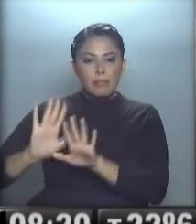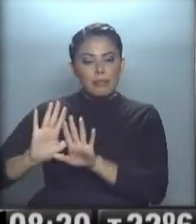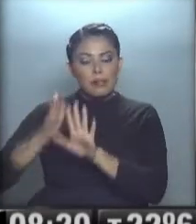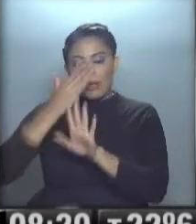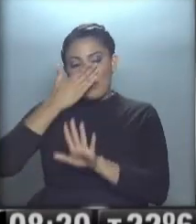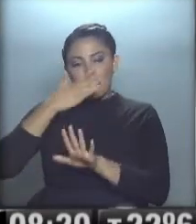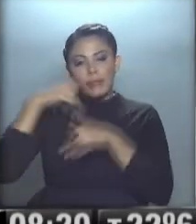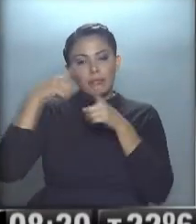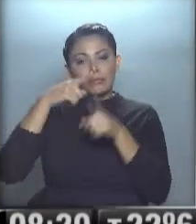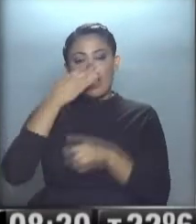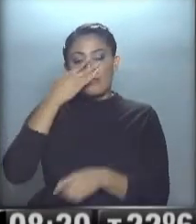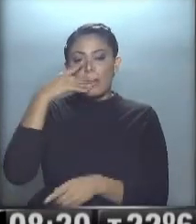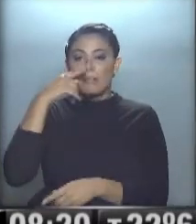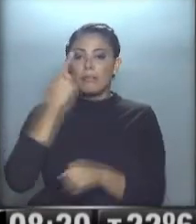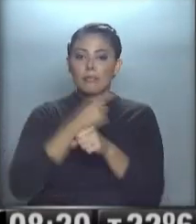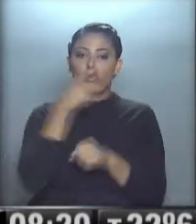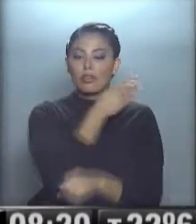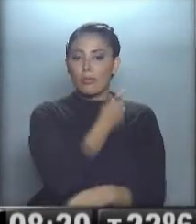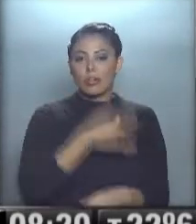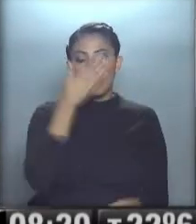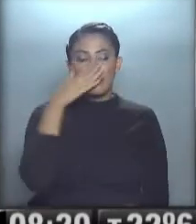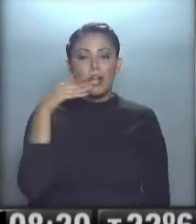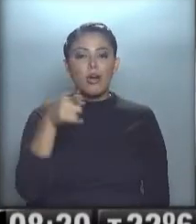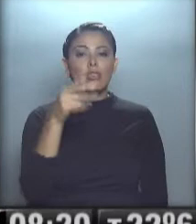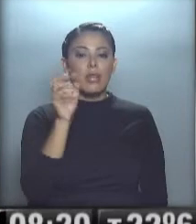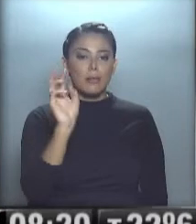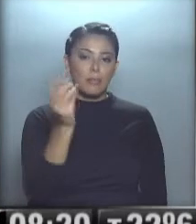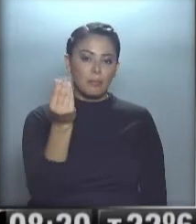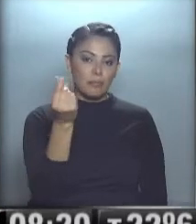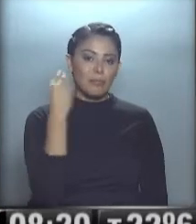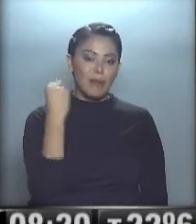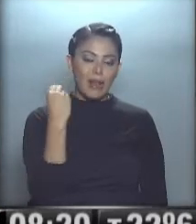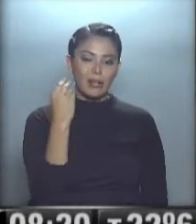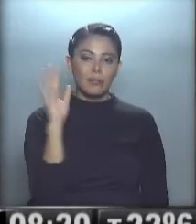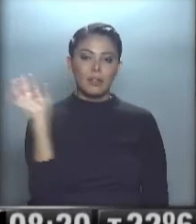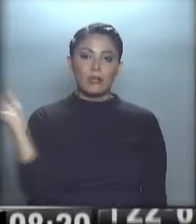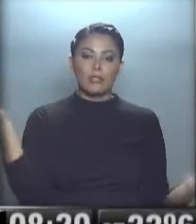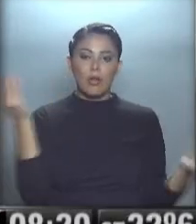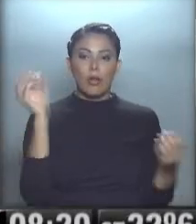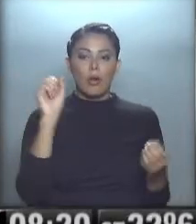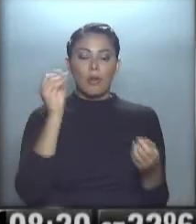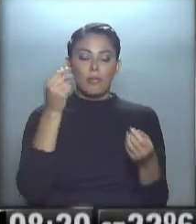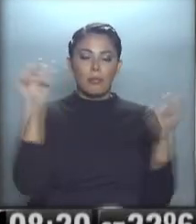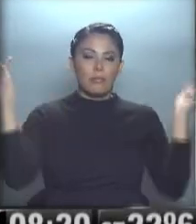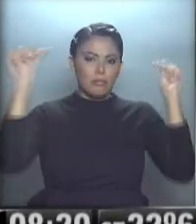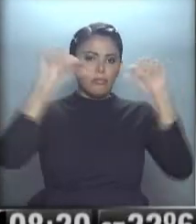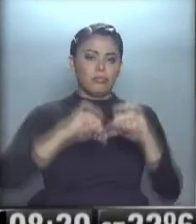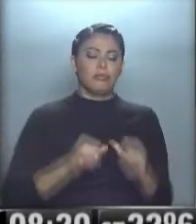los ataques a la moneda con el objeto de establecer mecanismos de depreciación en el valor de los activos financieros y